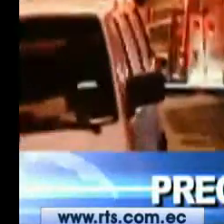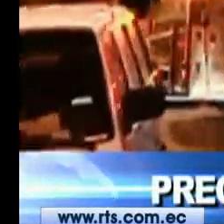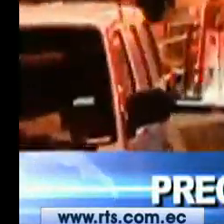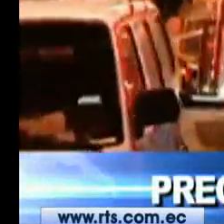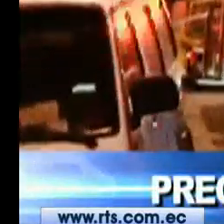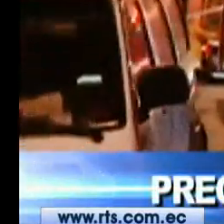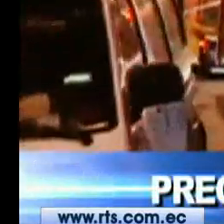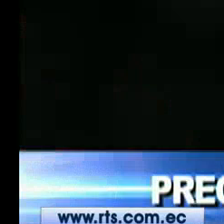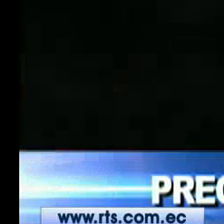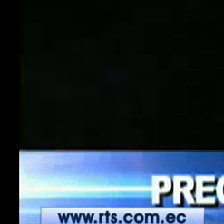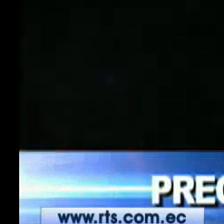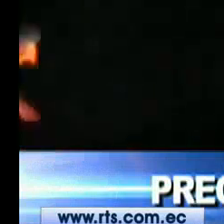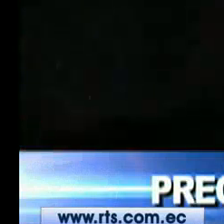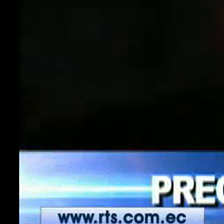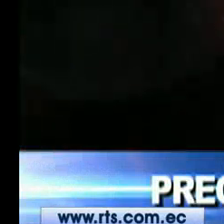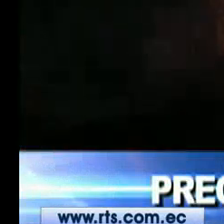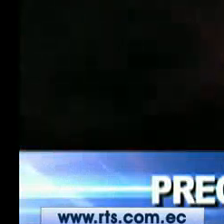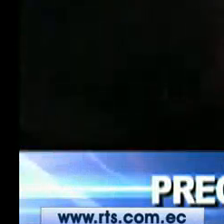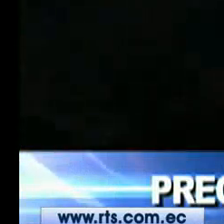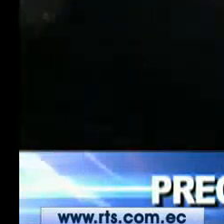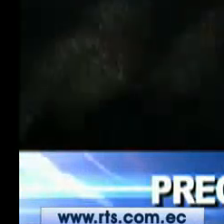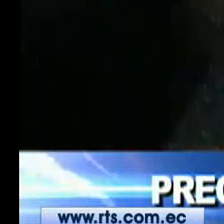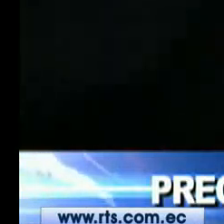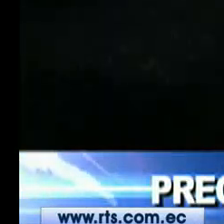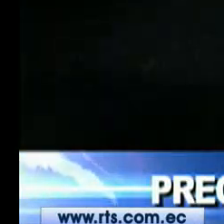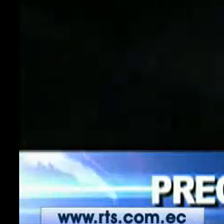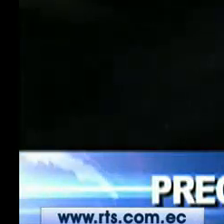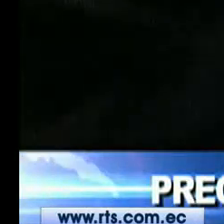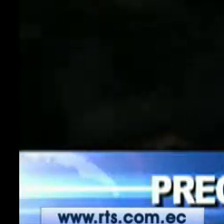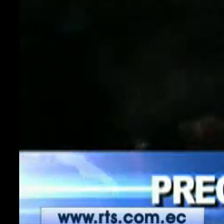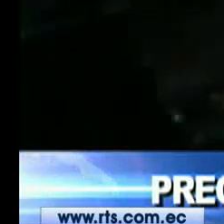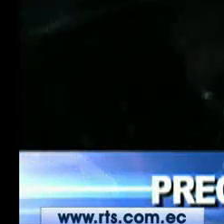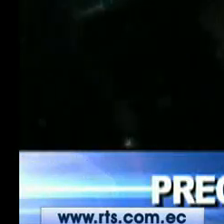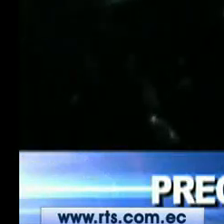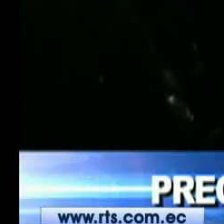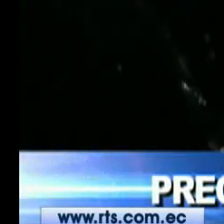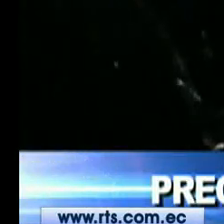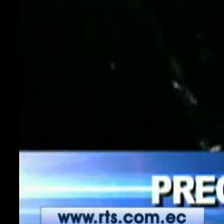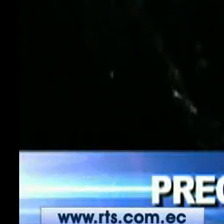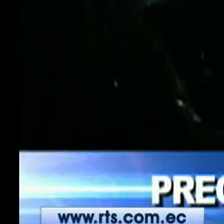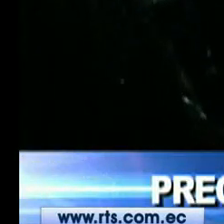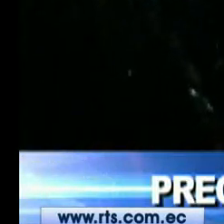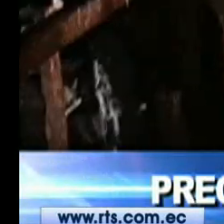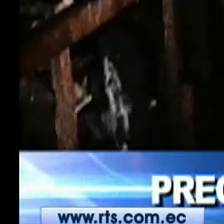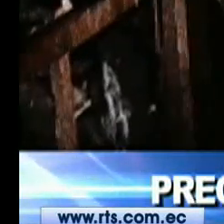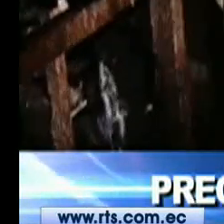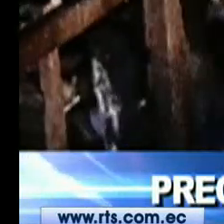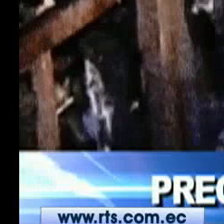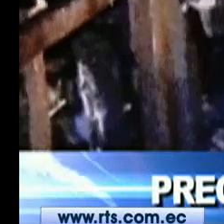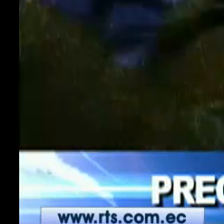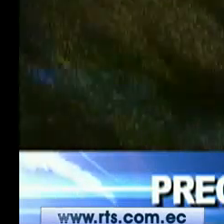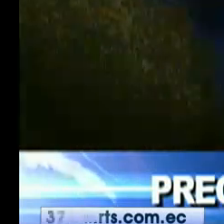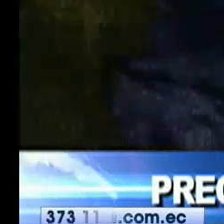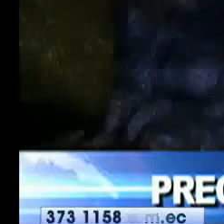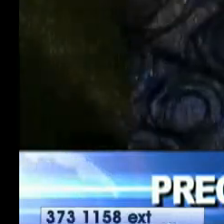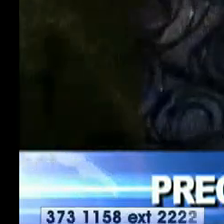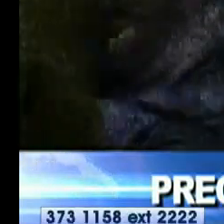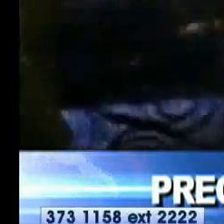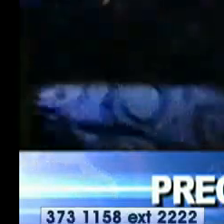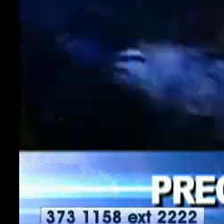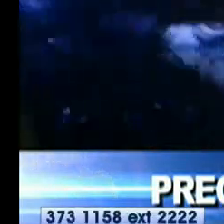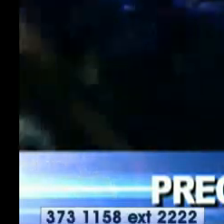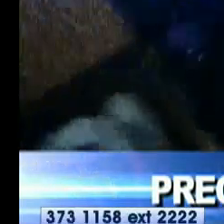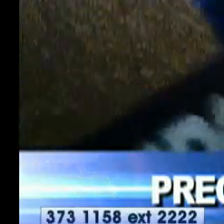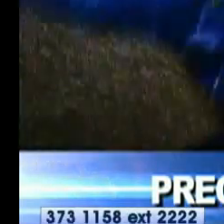Expertos dan recomendaciones tras propagación de 3 incendios en Guayaquil. Conexiones clandestinas y la falta